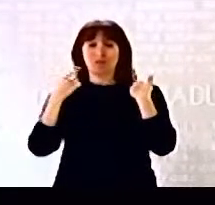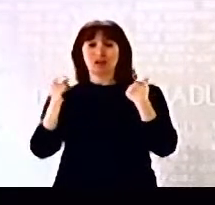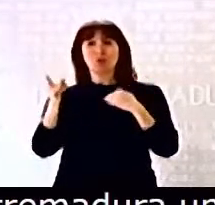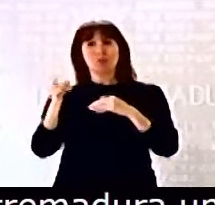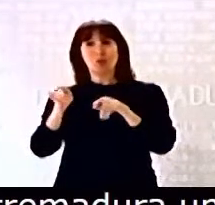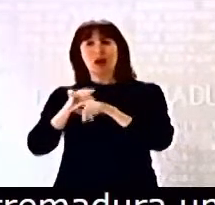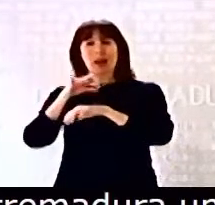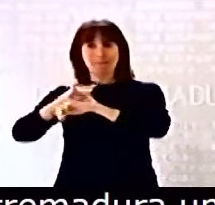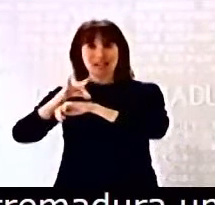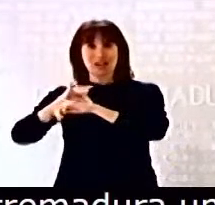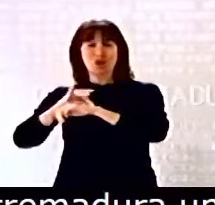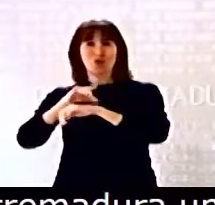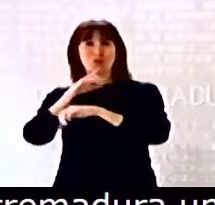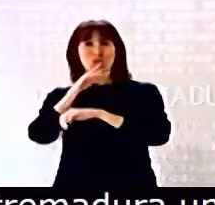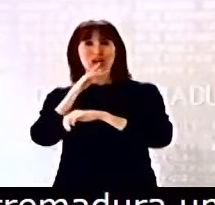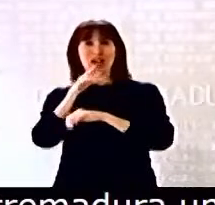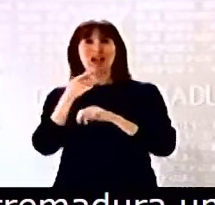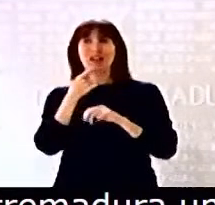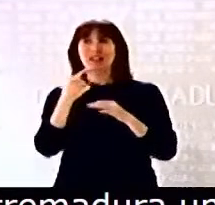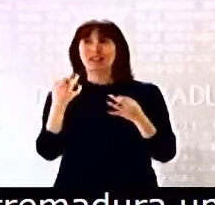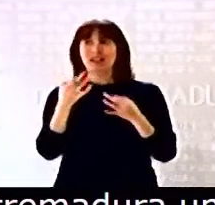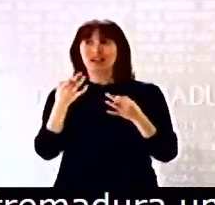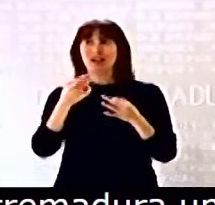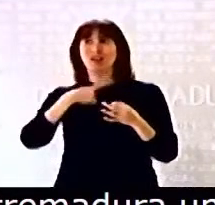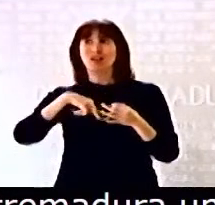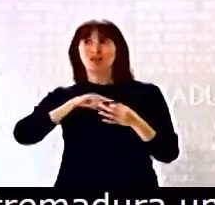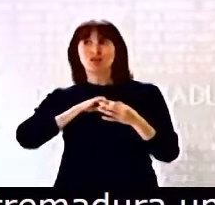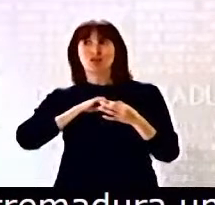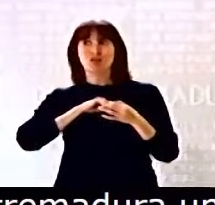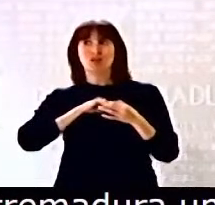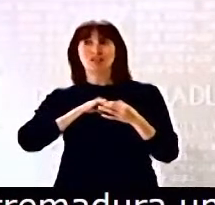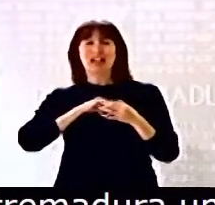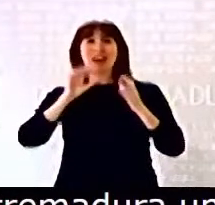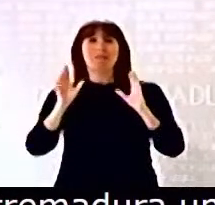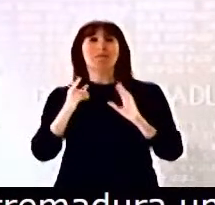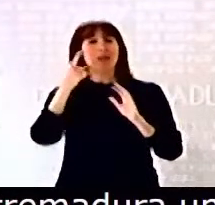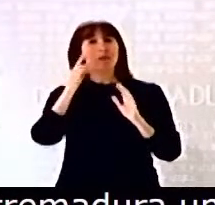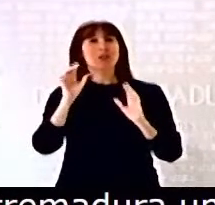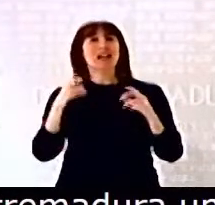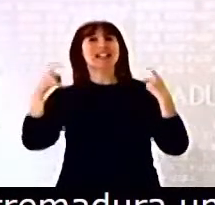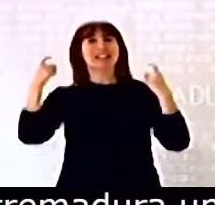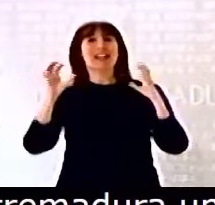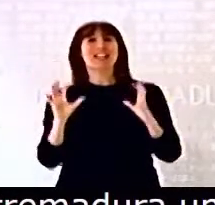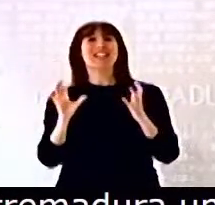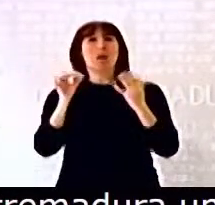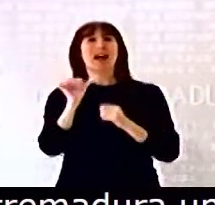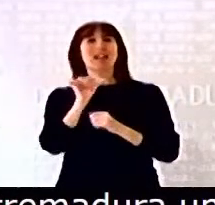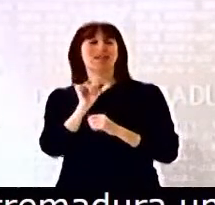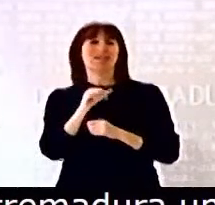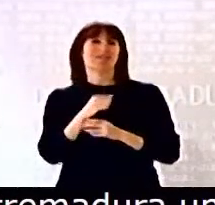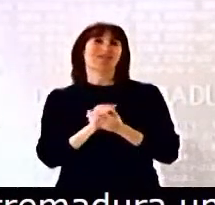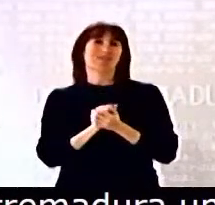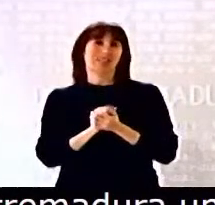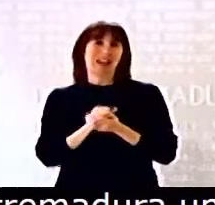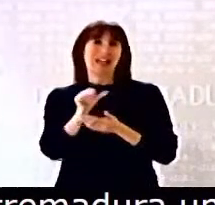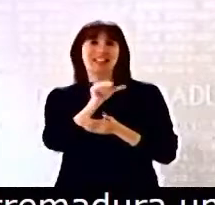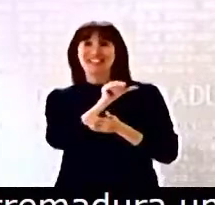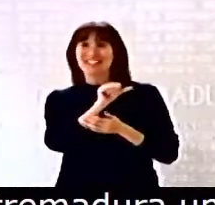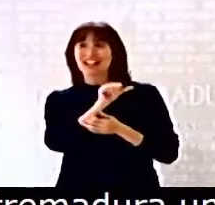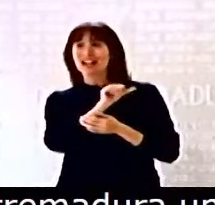médico, cuando oye la expresión «vamos a salvar la Semana Santa», ¿qué le merece esta expresión?